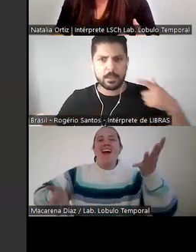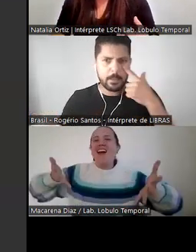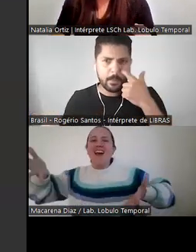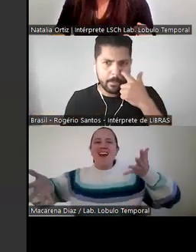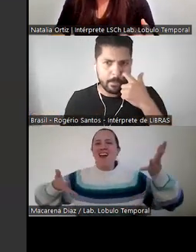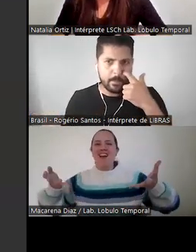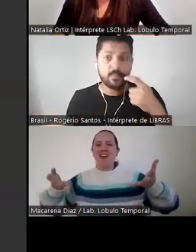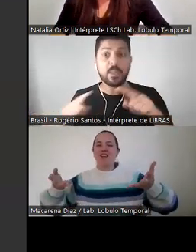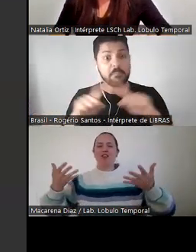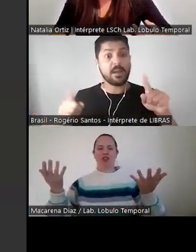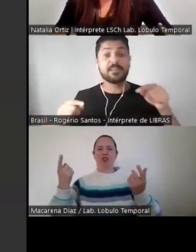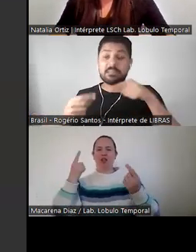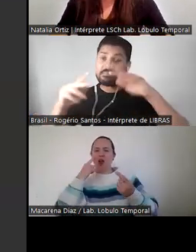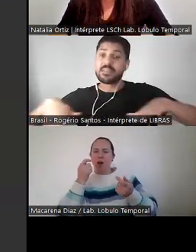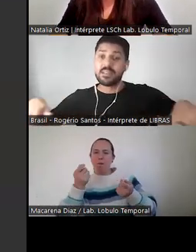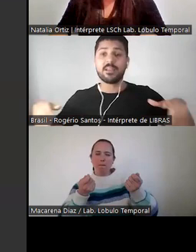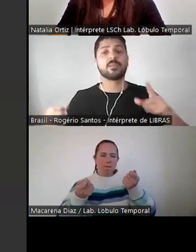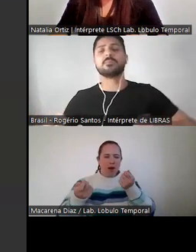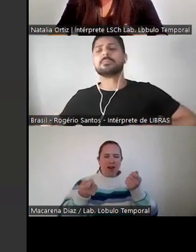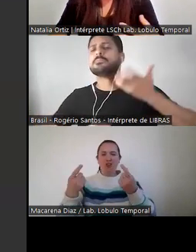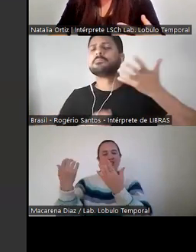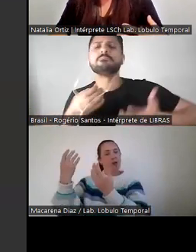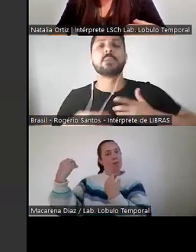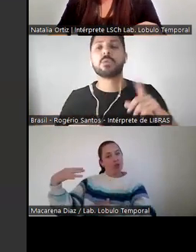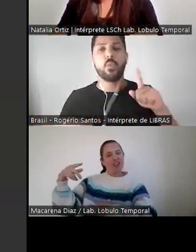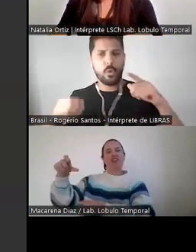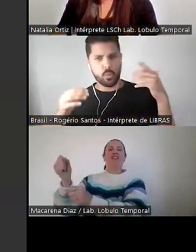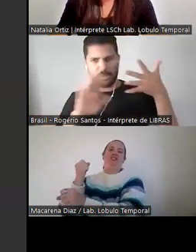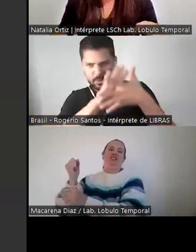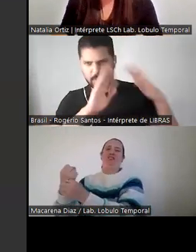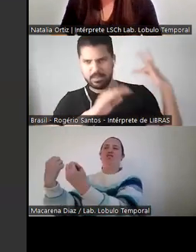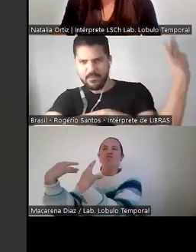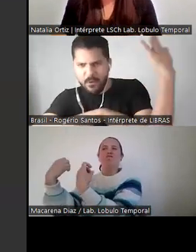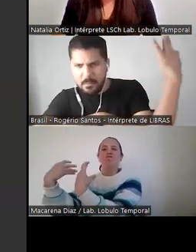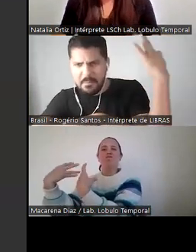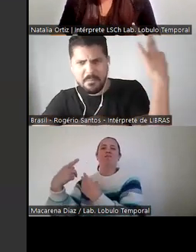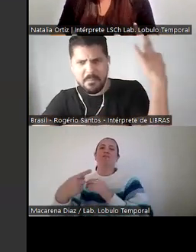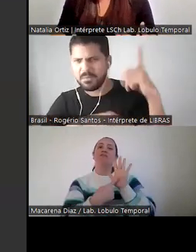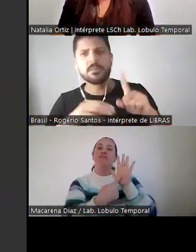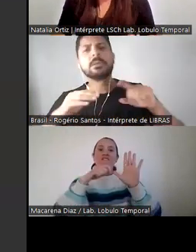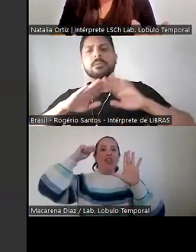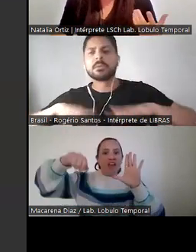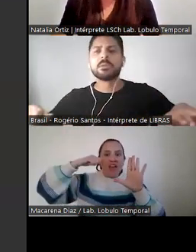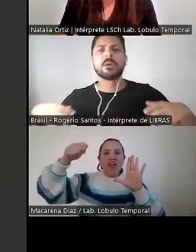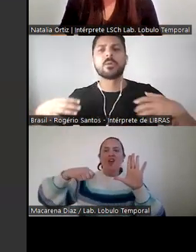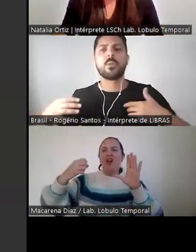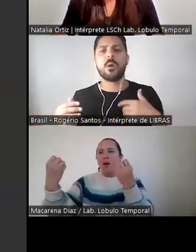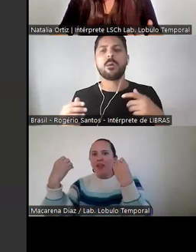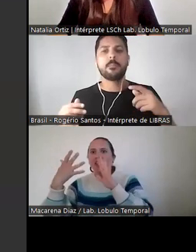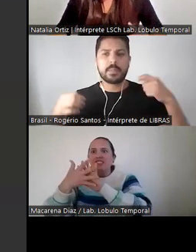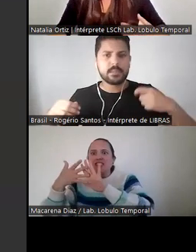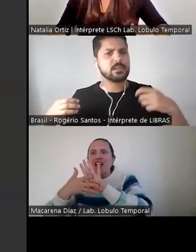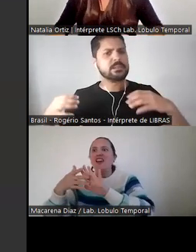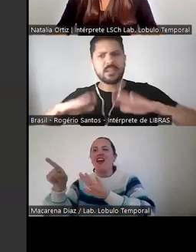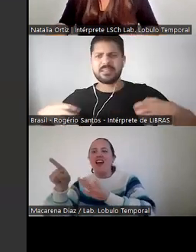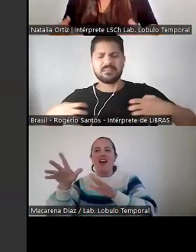porque no utiliza las señas formales o la lengua de señas estándar, por decirlo de alguna manera, se va a sentir frustrado. Entonces la